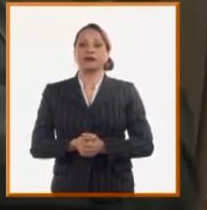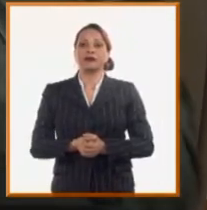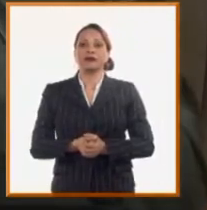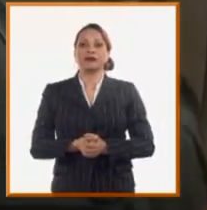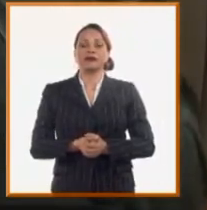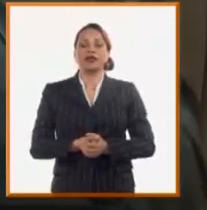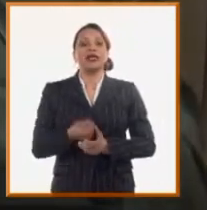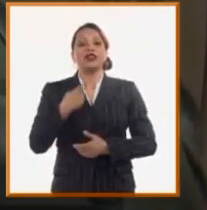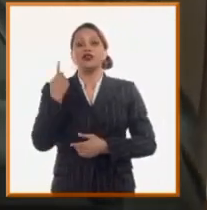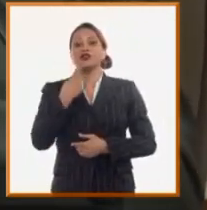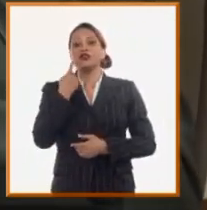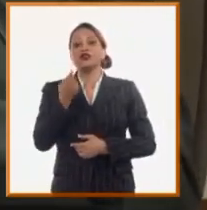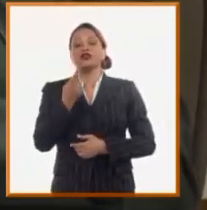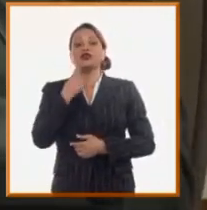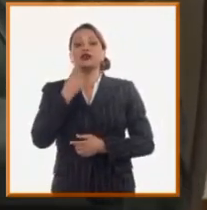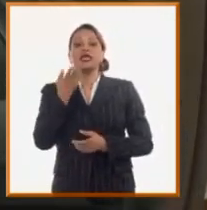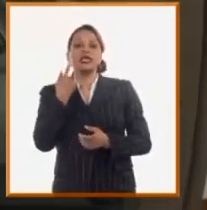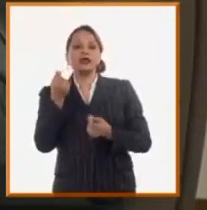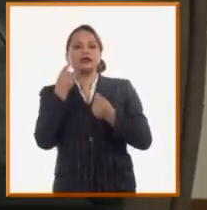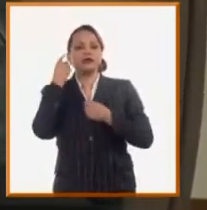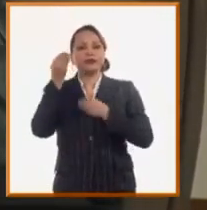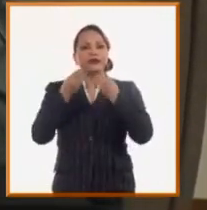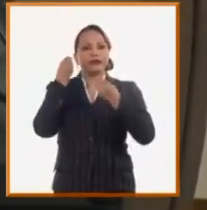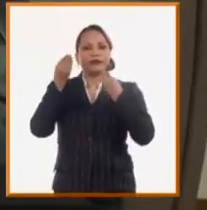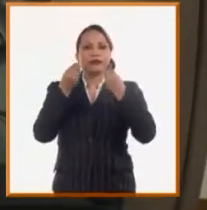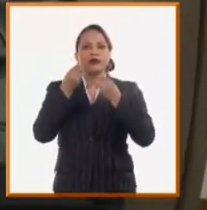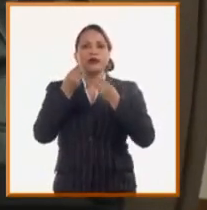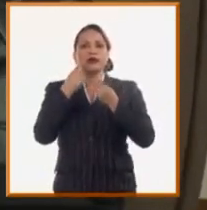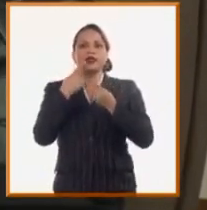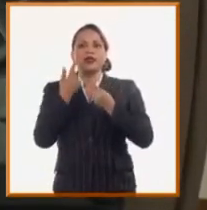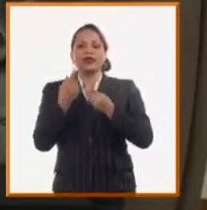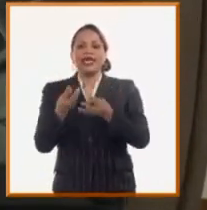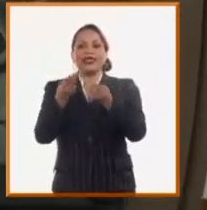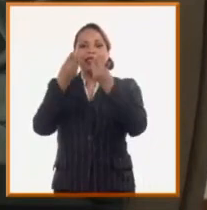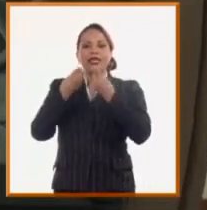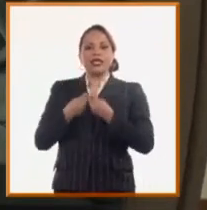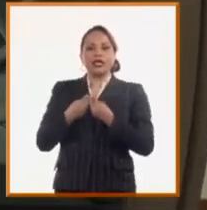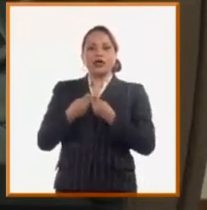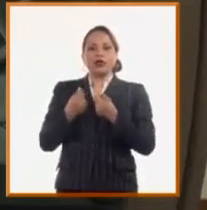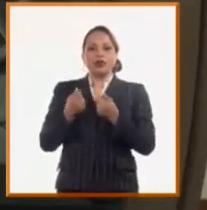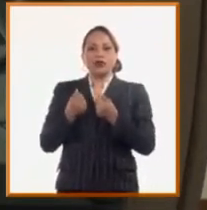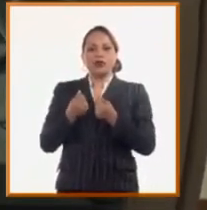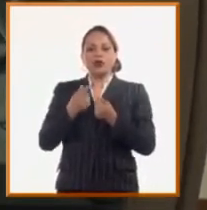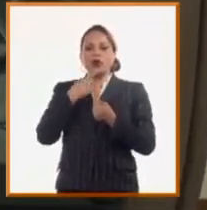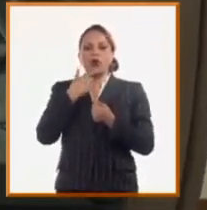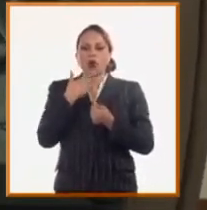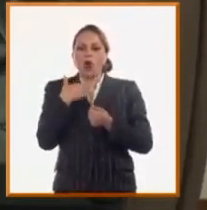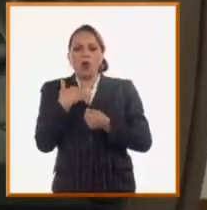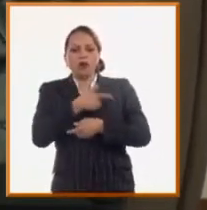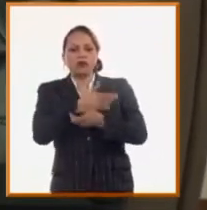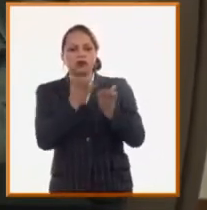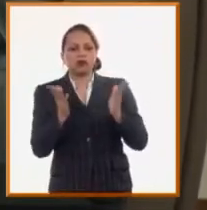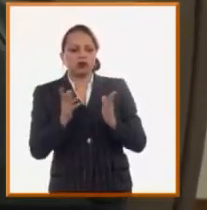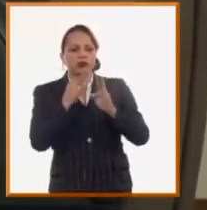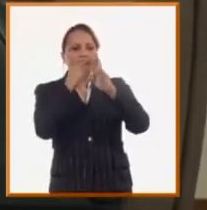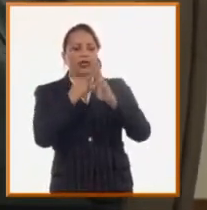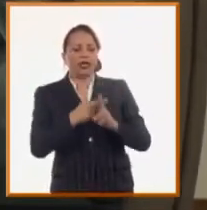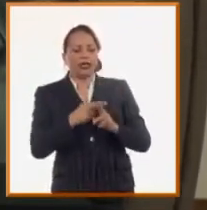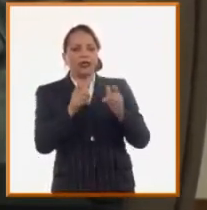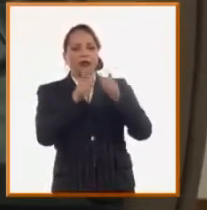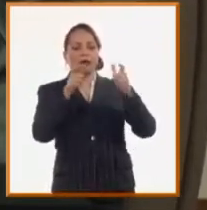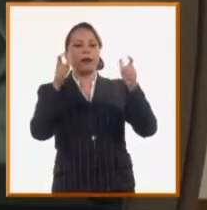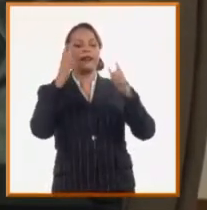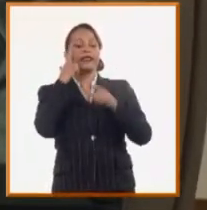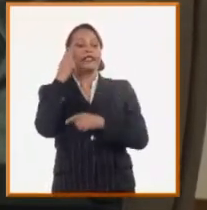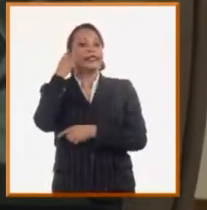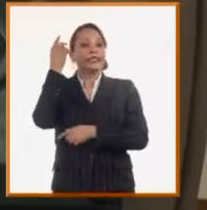trabajamos nosotros, o sea, ¿qué nos entró y en qué lo repartimos? Cuando la lista de lo que hay que repartir, lo que hay que asegurar es mucho más grande que lo que